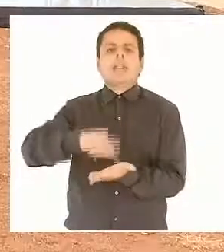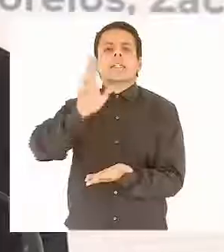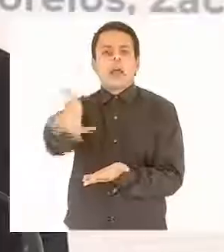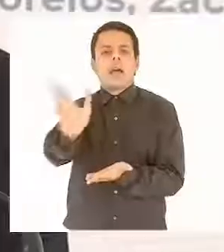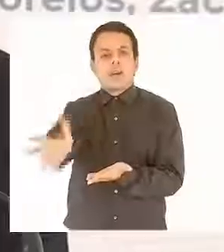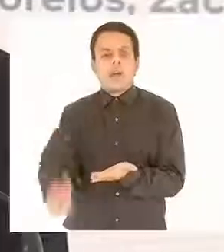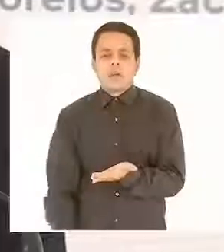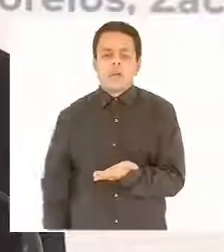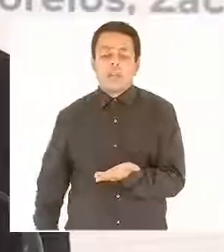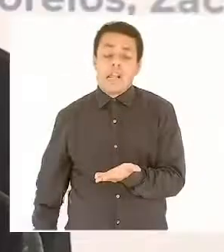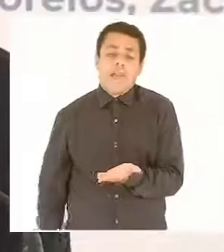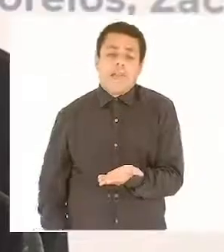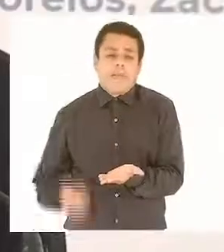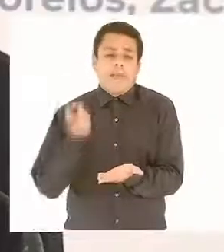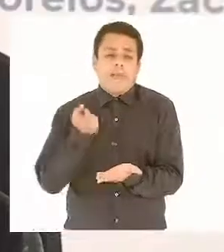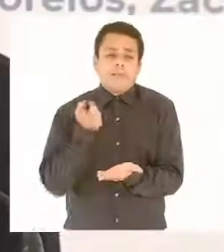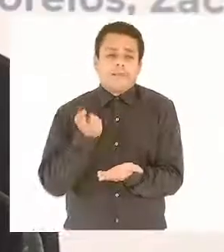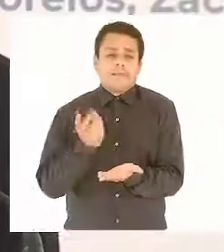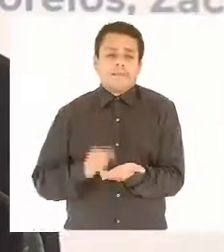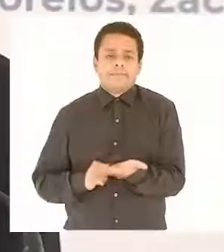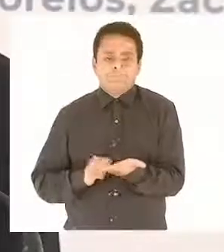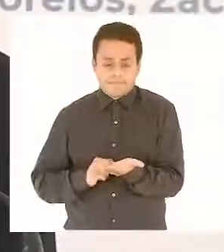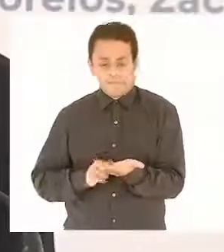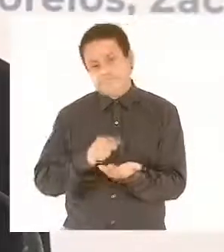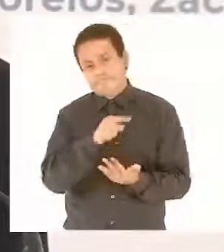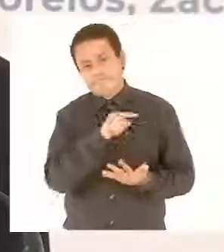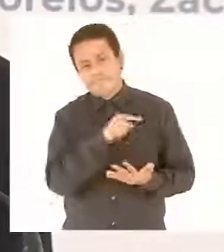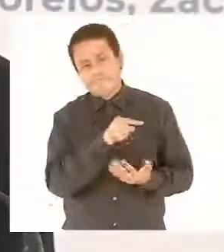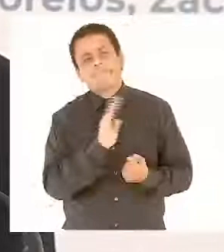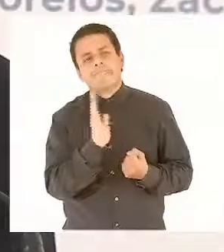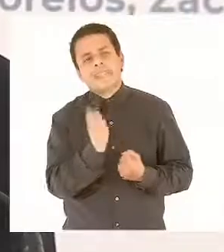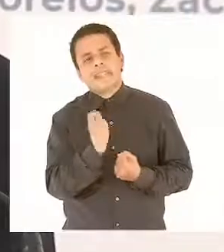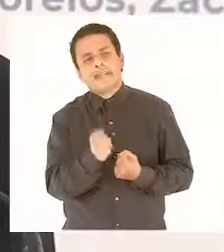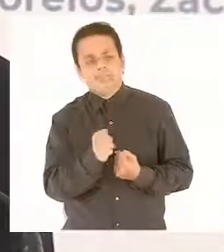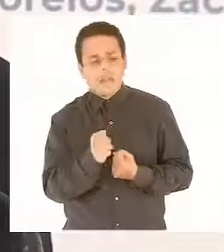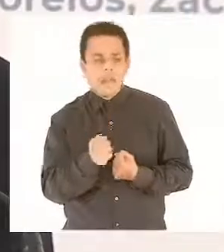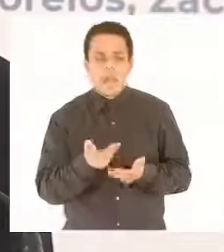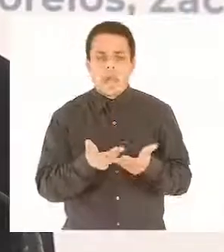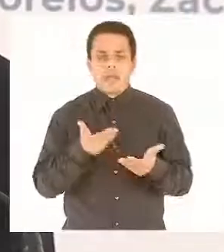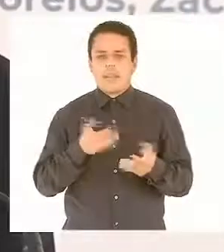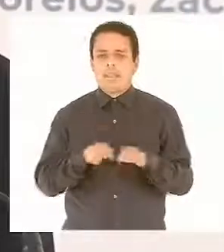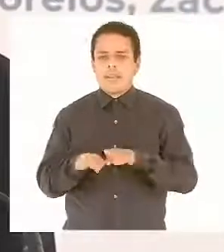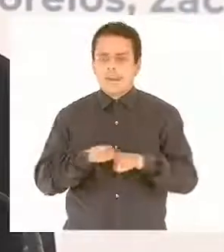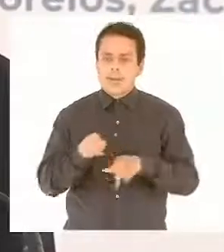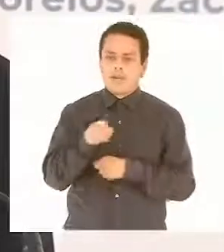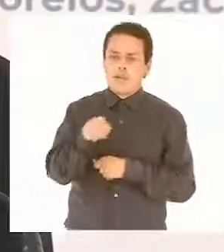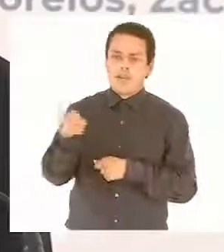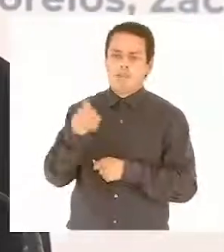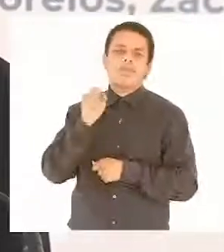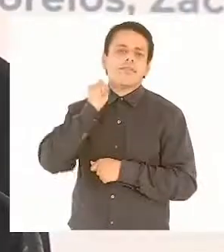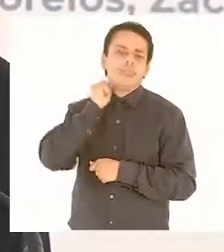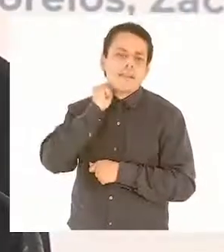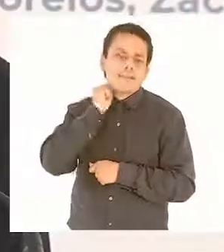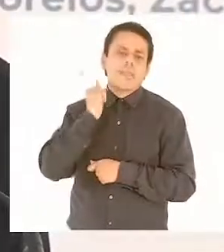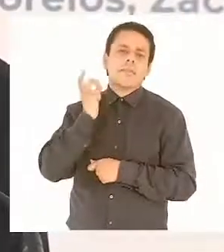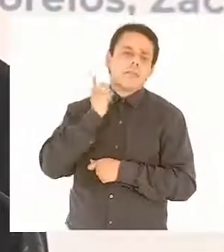esto, entre otras cosas, es el fruto del trabajo de los legisladores,